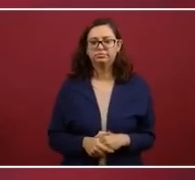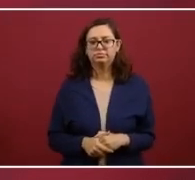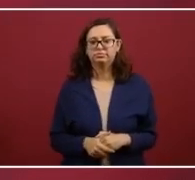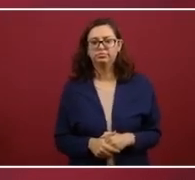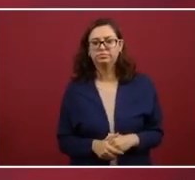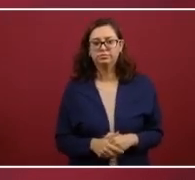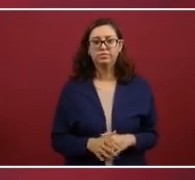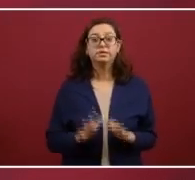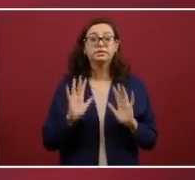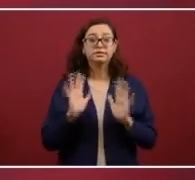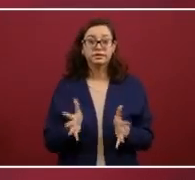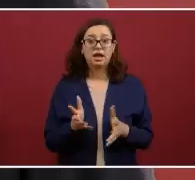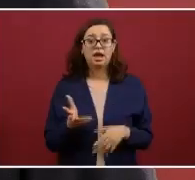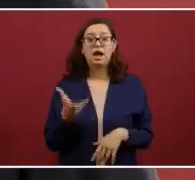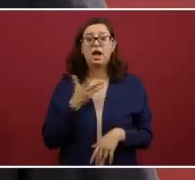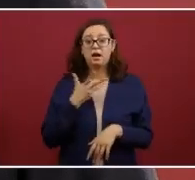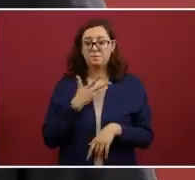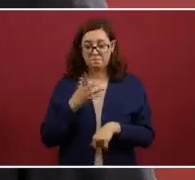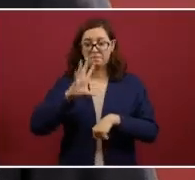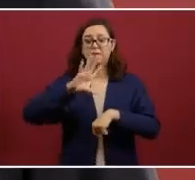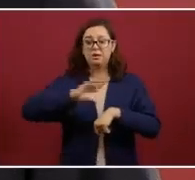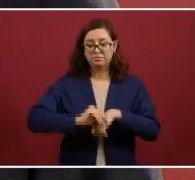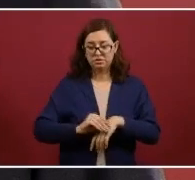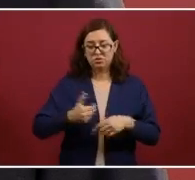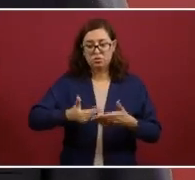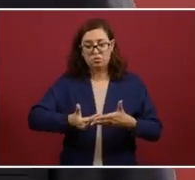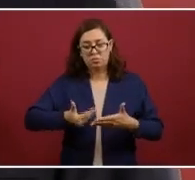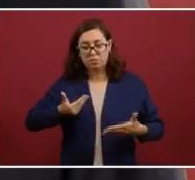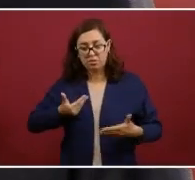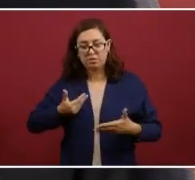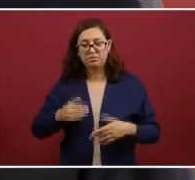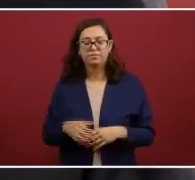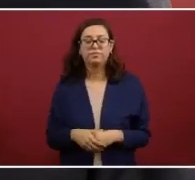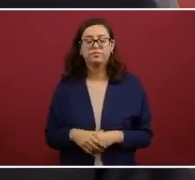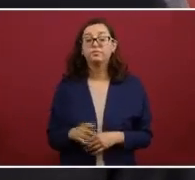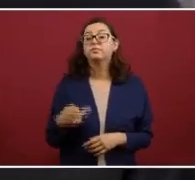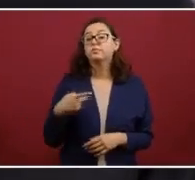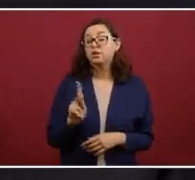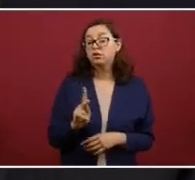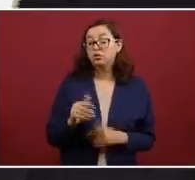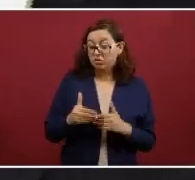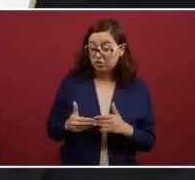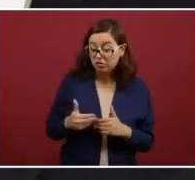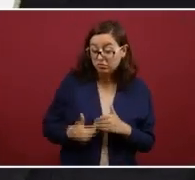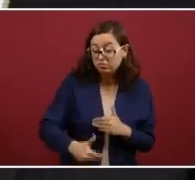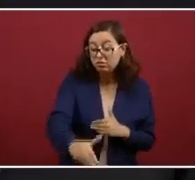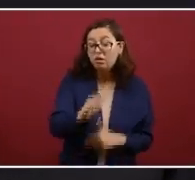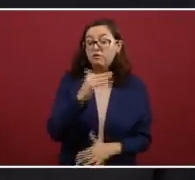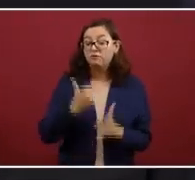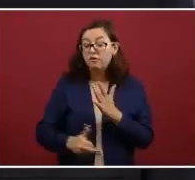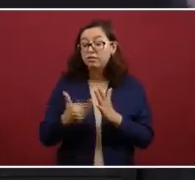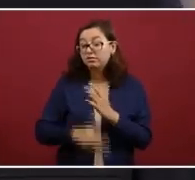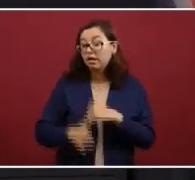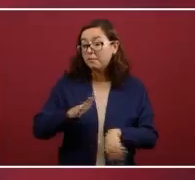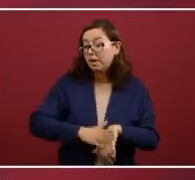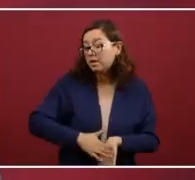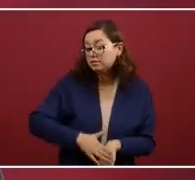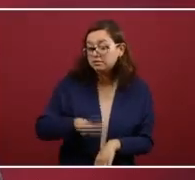autorización previa para esto, pero si hiciera falta más,